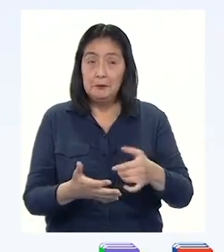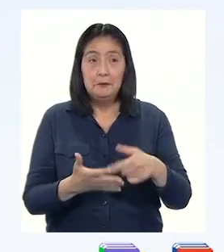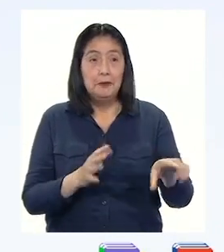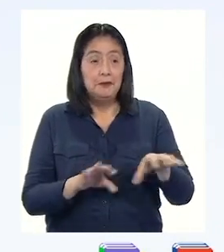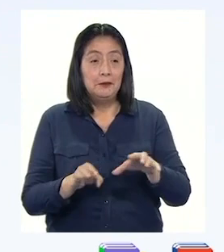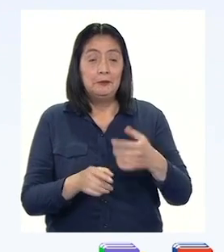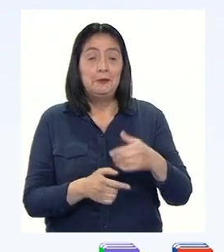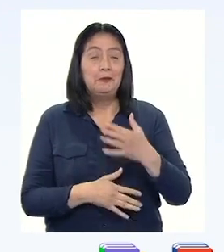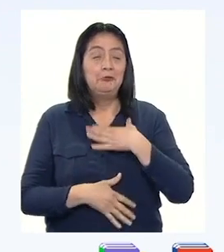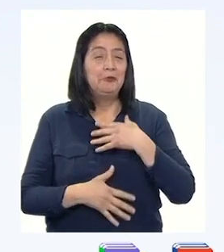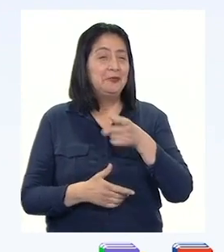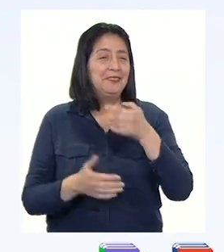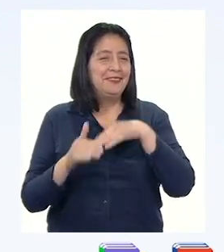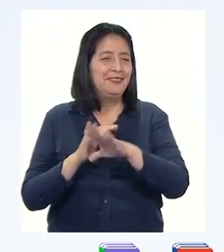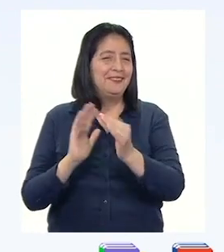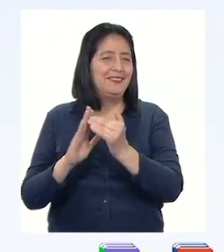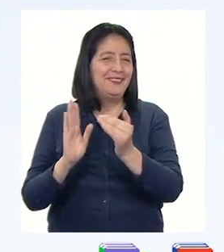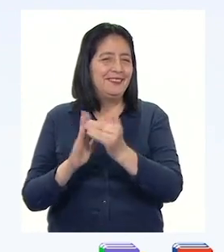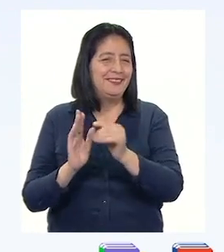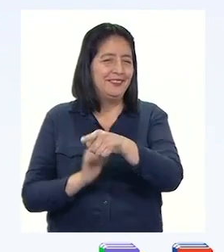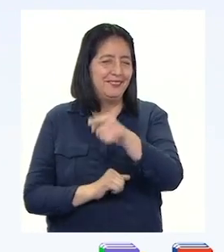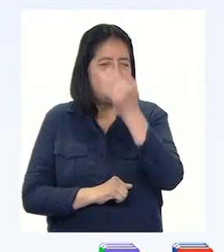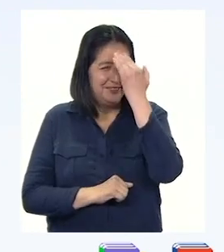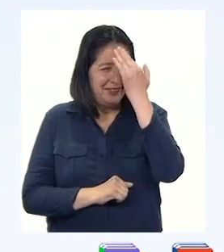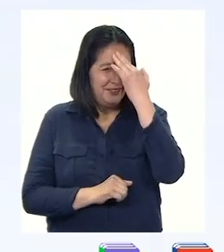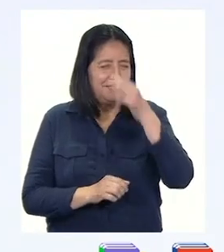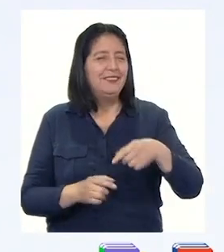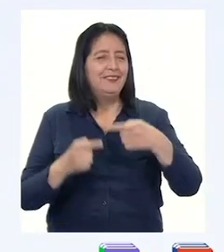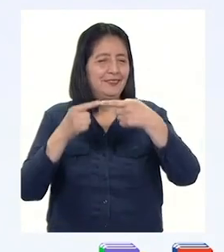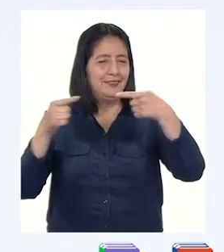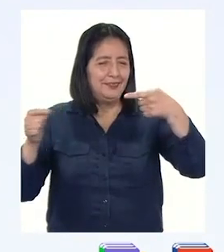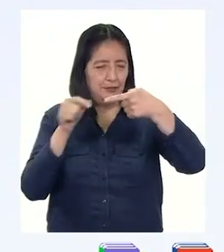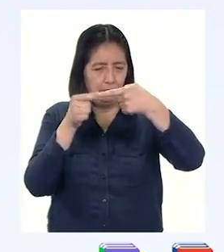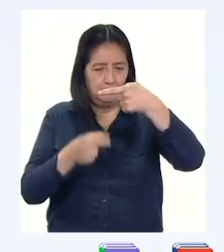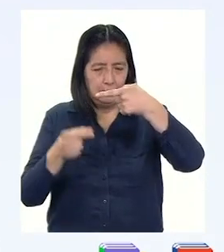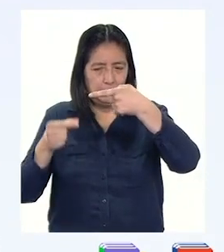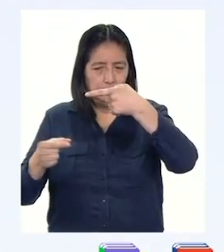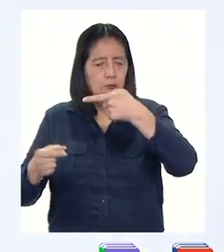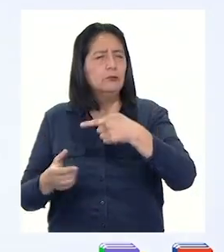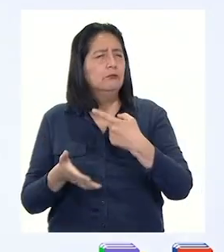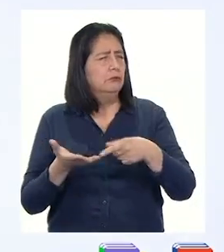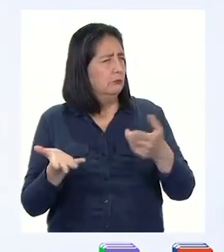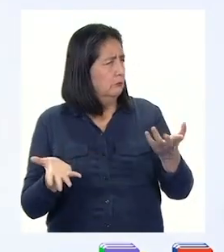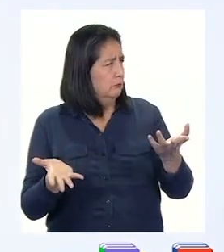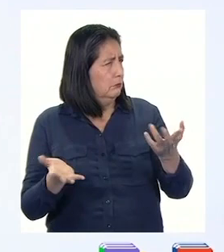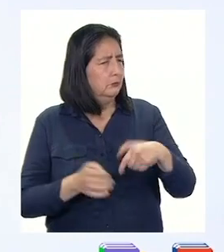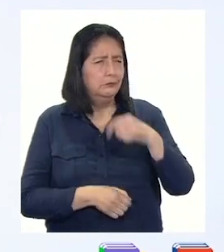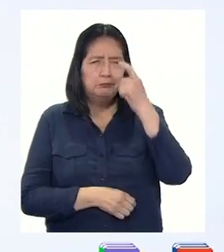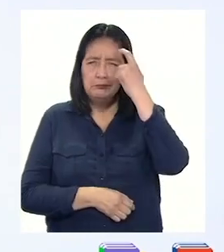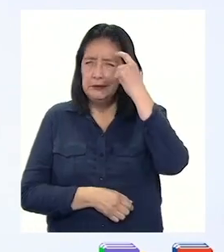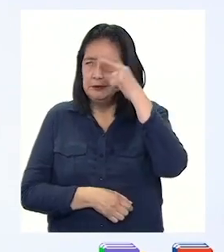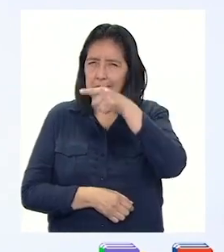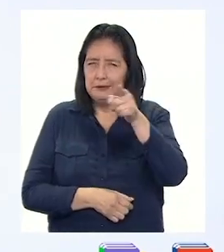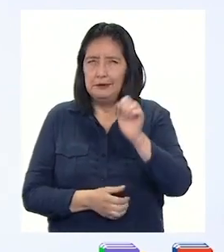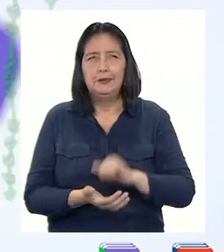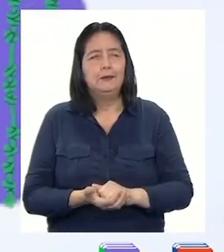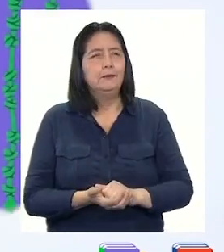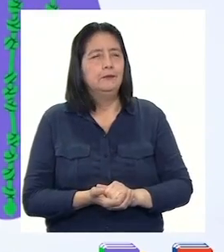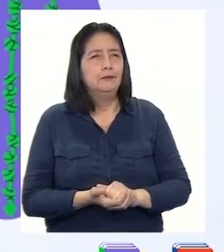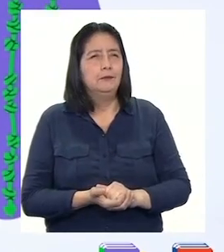hacemos algo divertido en casa con lo que sabemos de los quipus? ¿Algo como qué, profesor? Pensaba en lo